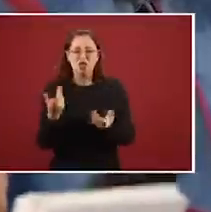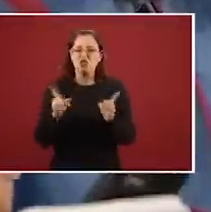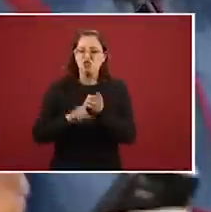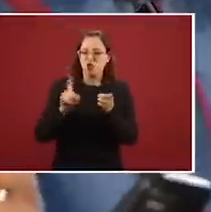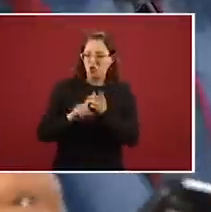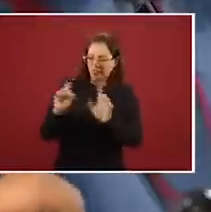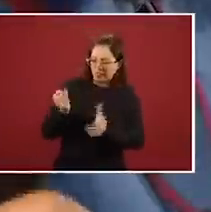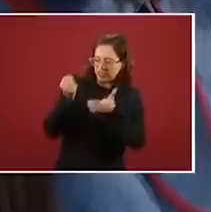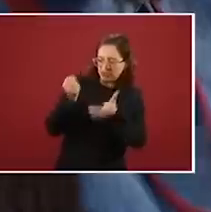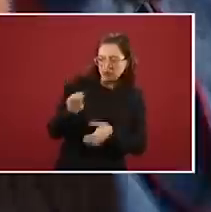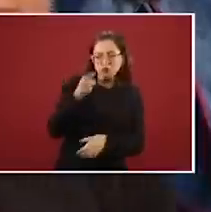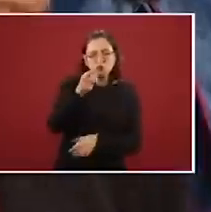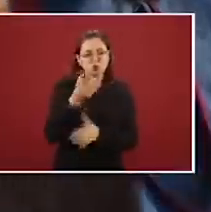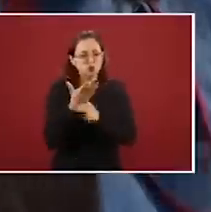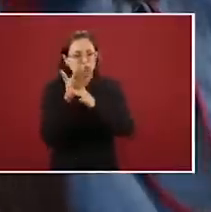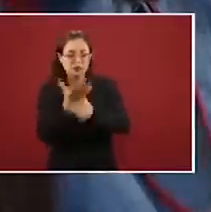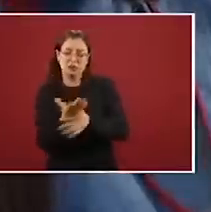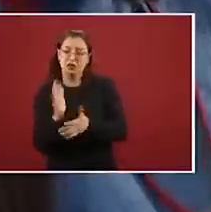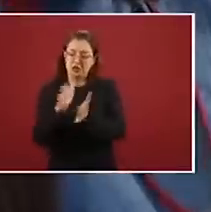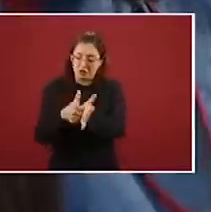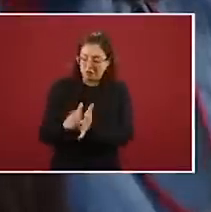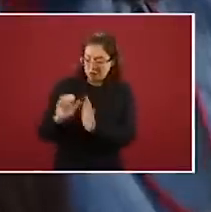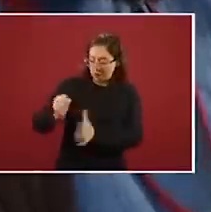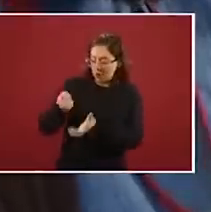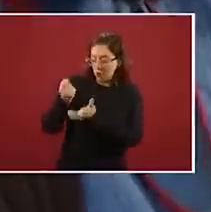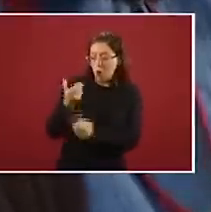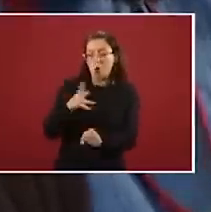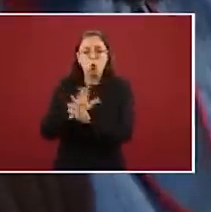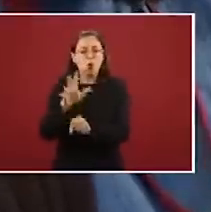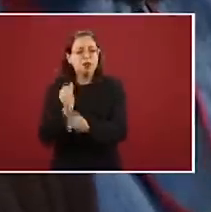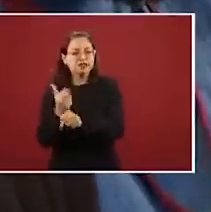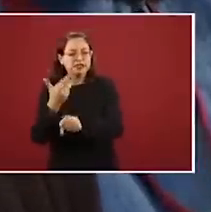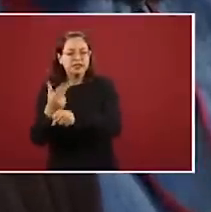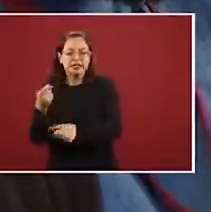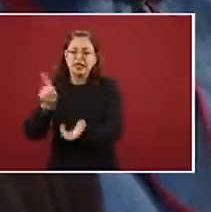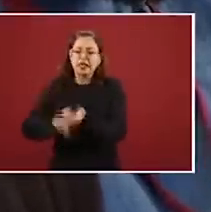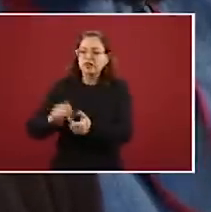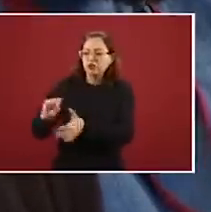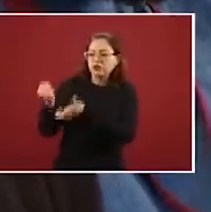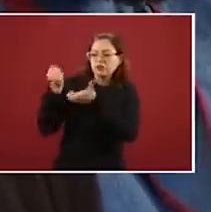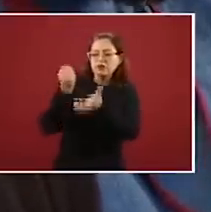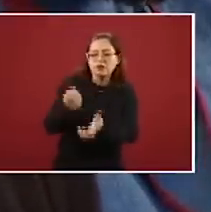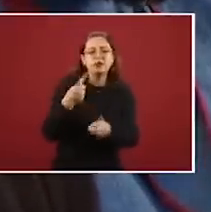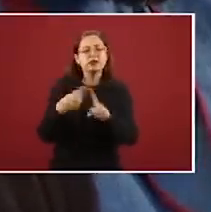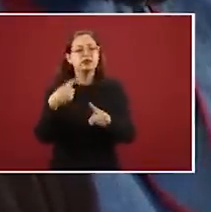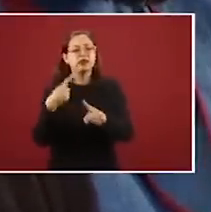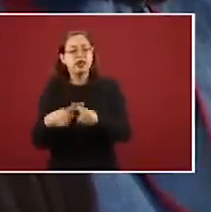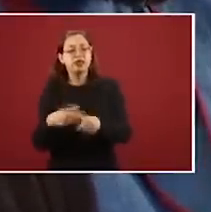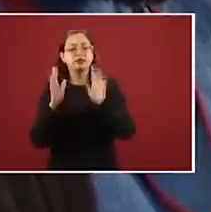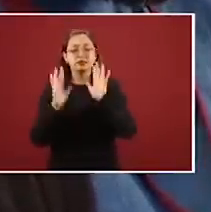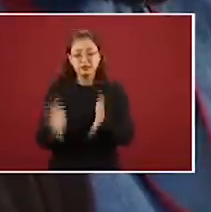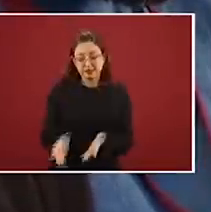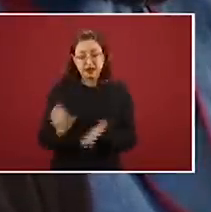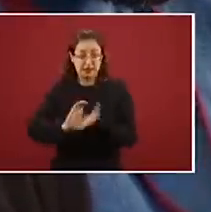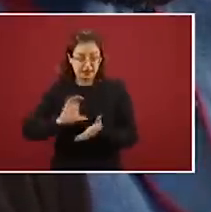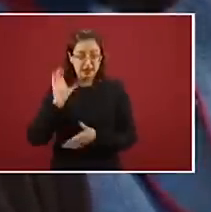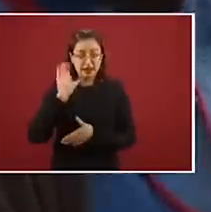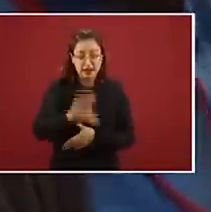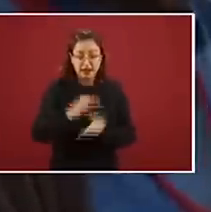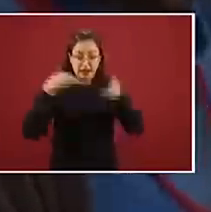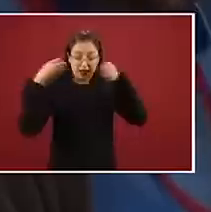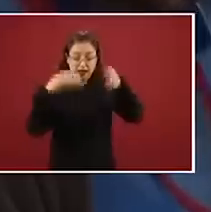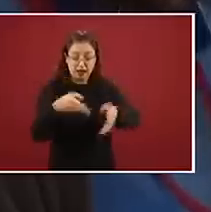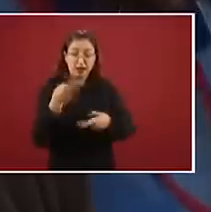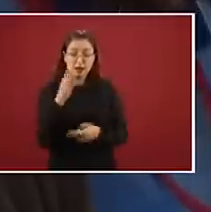son de un ahorro. En este sentido, ¿de qué secretaría específicamente saldrían estos recursos? ¿Ya están etiquetados para este